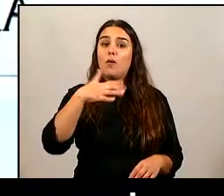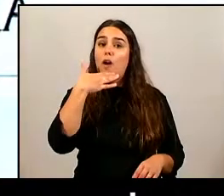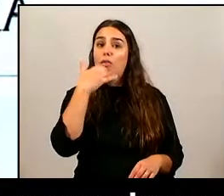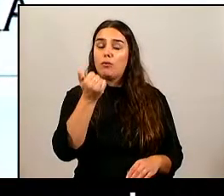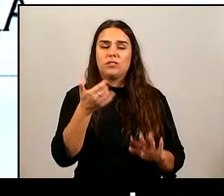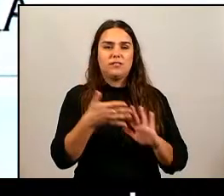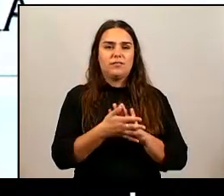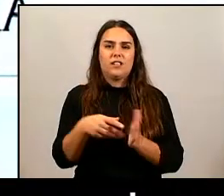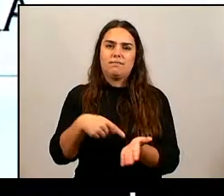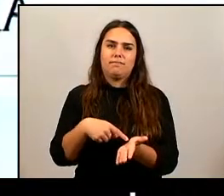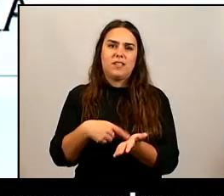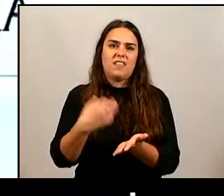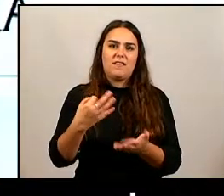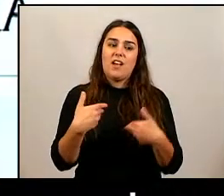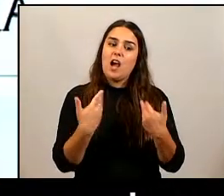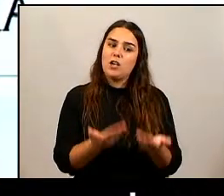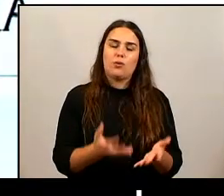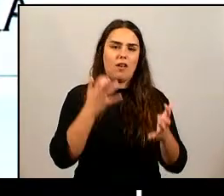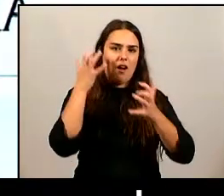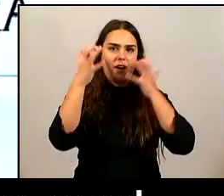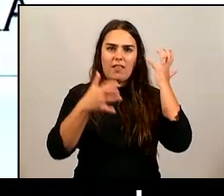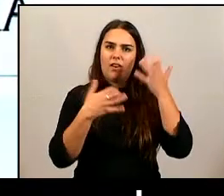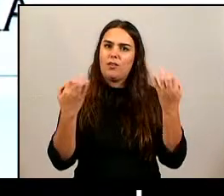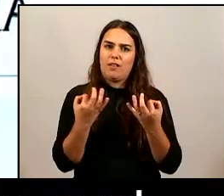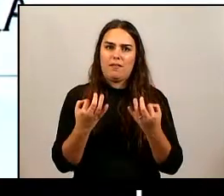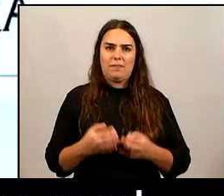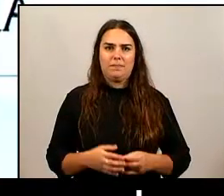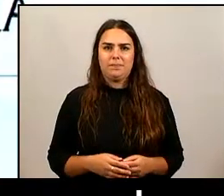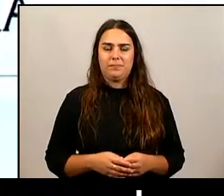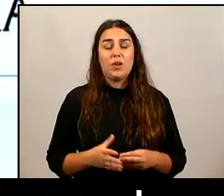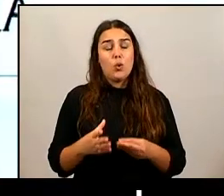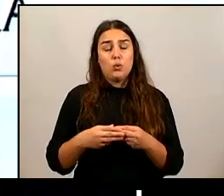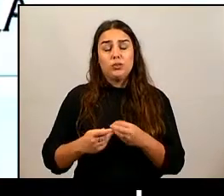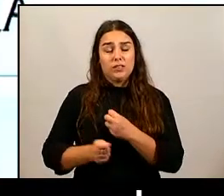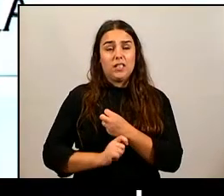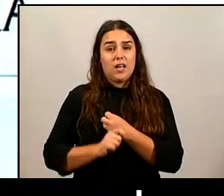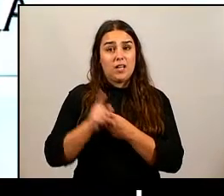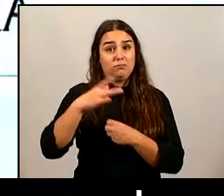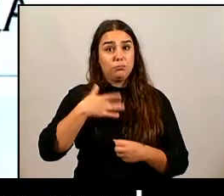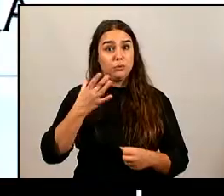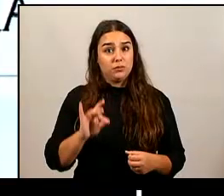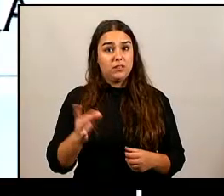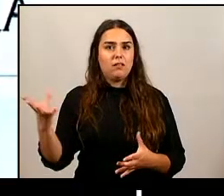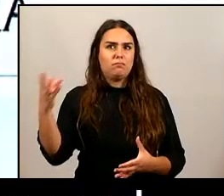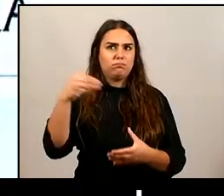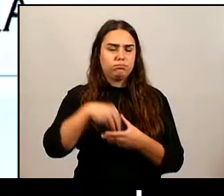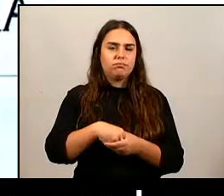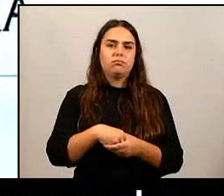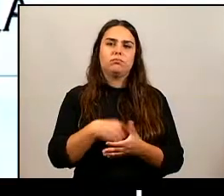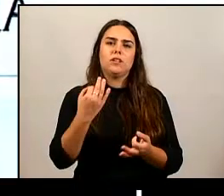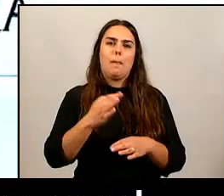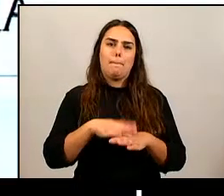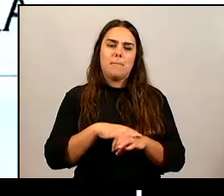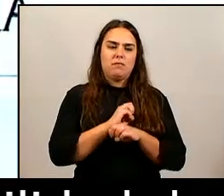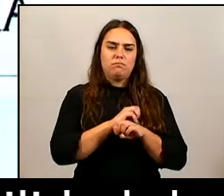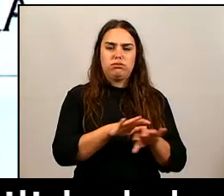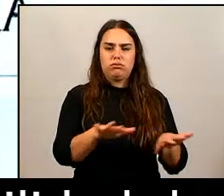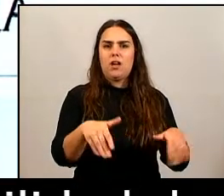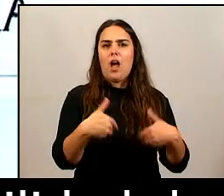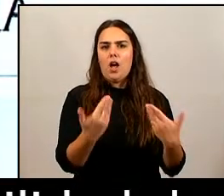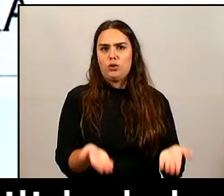que proponíamos para ayudar a los ganaderos, era esa, utilizar esa posibilidad de esos fondos para resarcirlos y